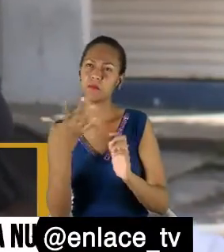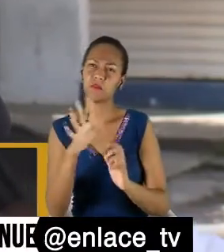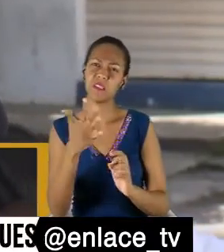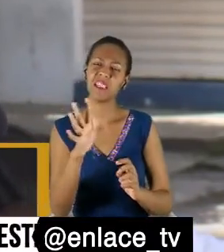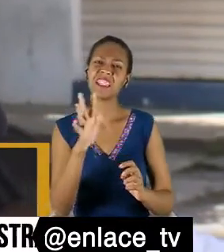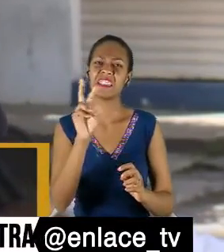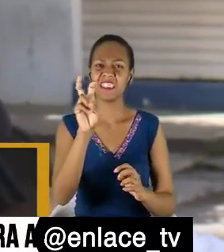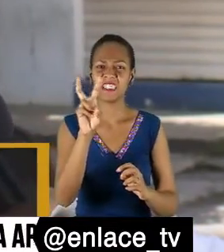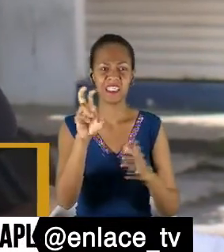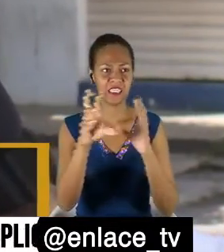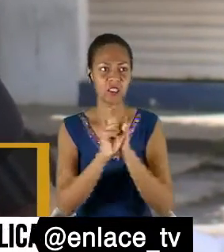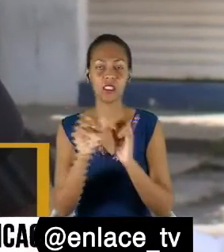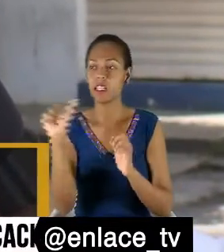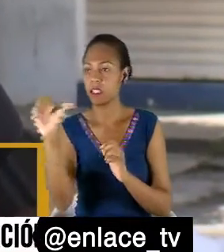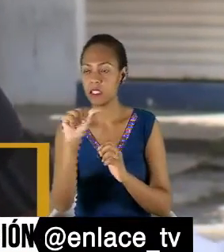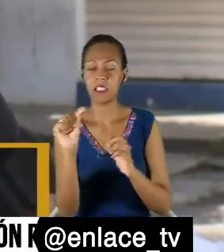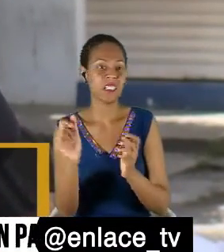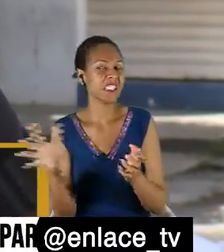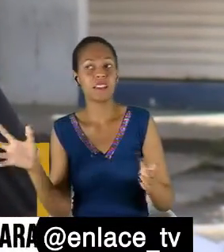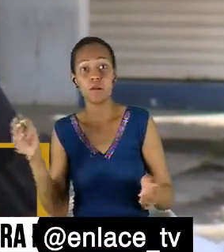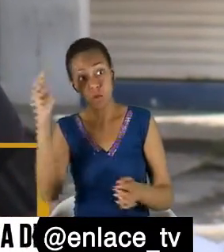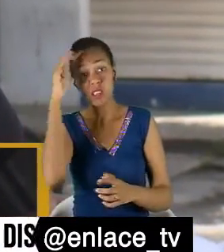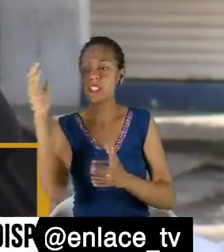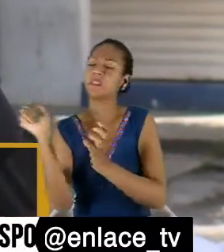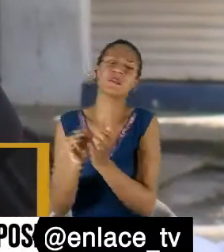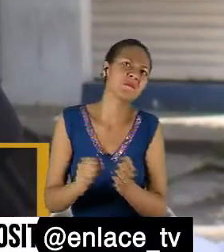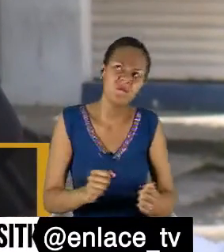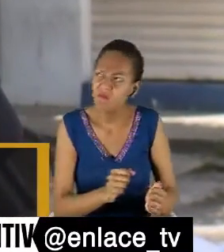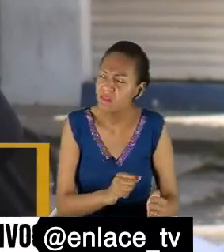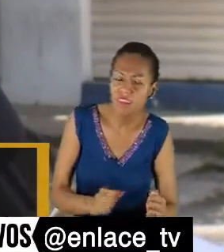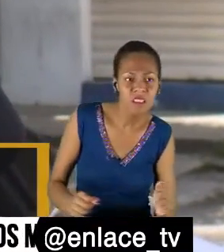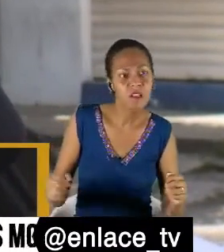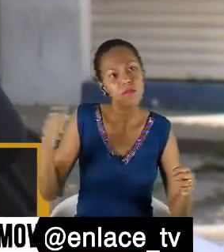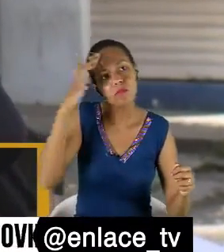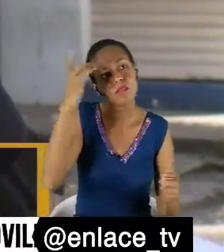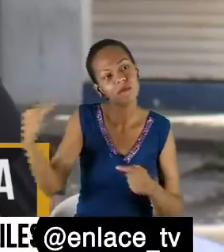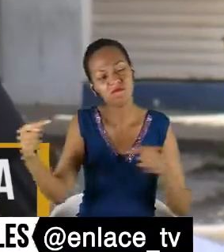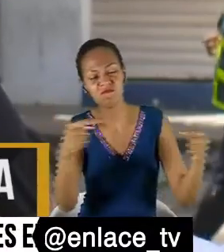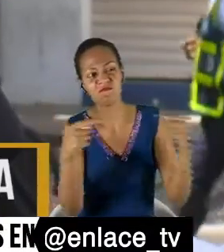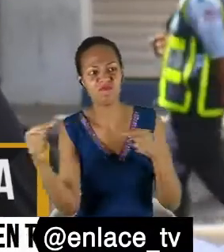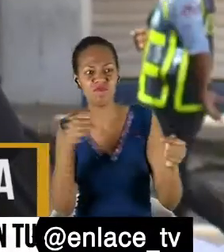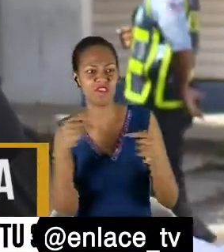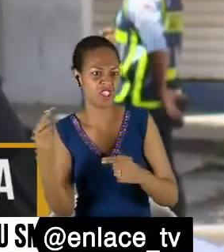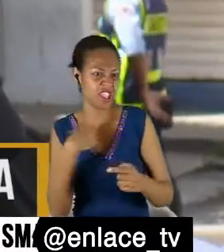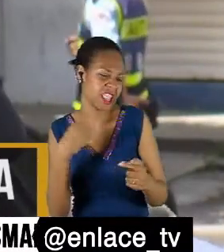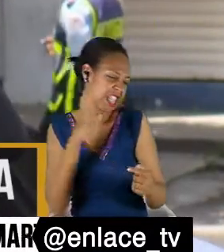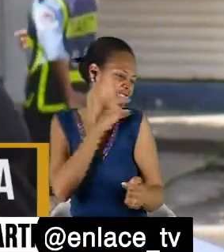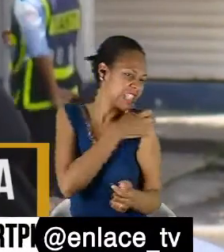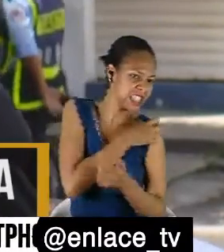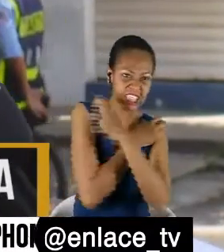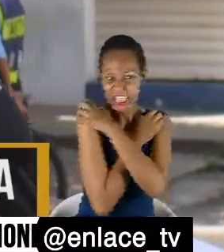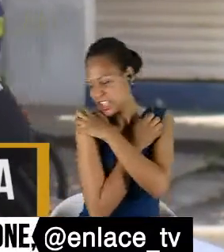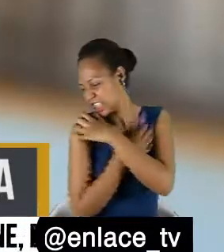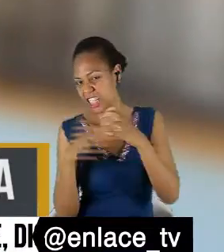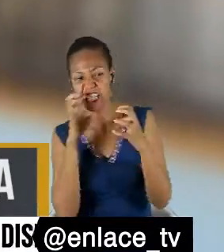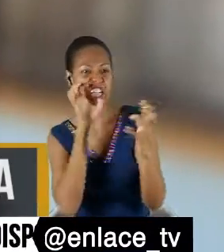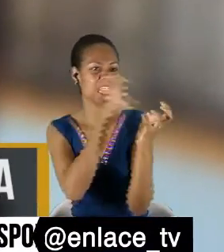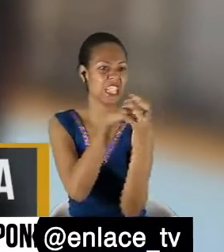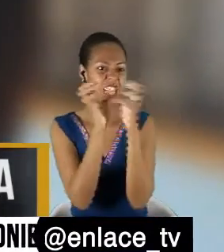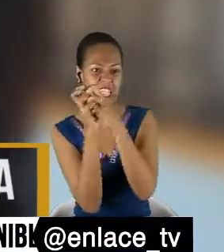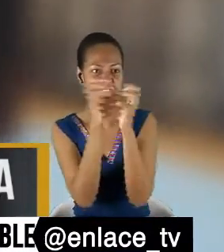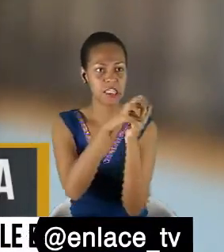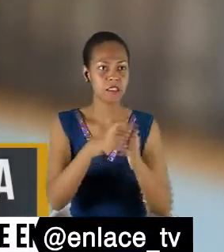señoras traídas por las autoridades debido a que en una riña ellas mismas se propinaron lesiones adentelladas.